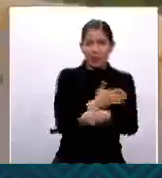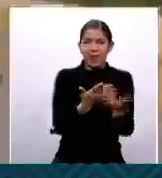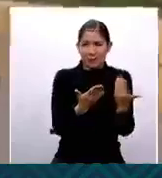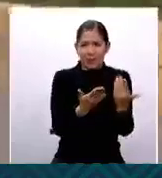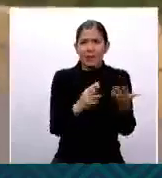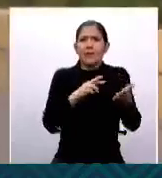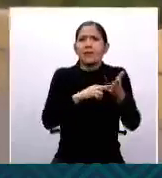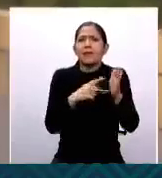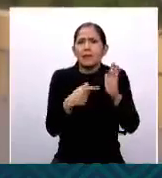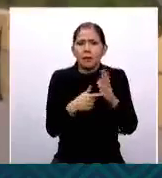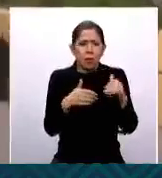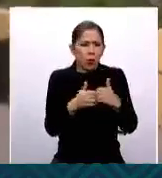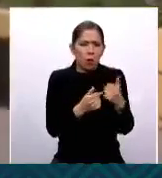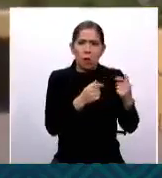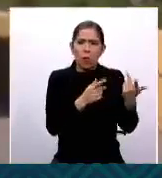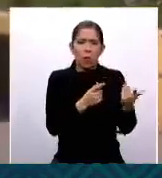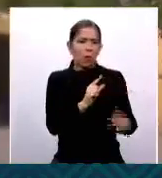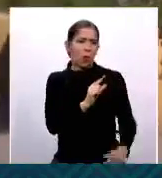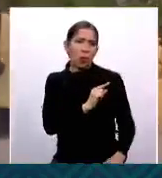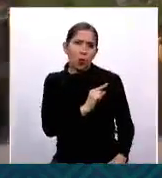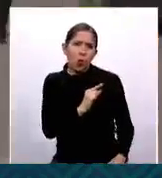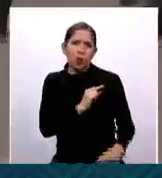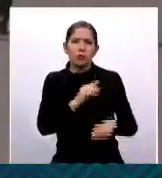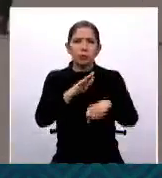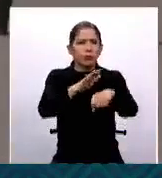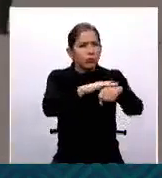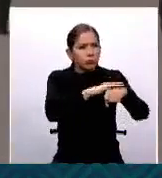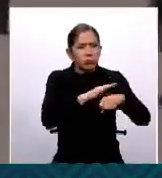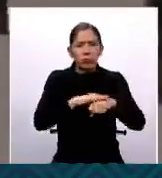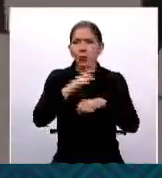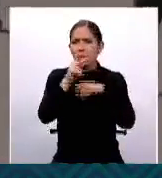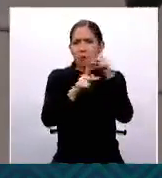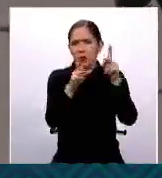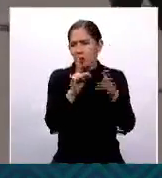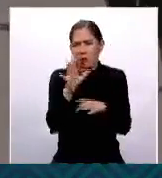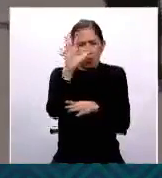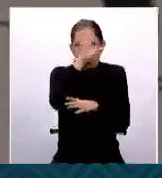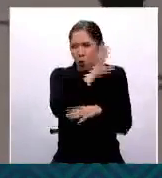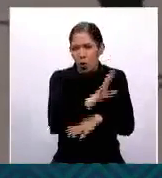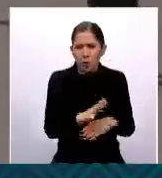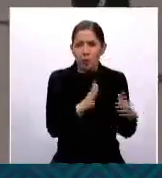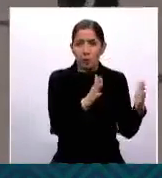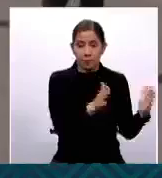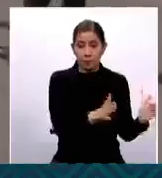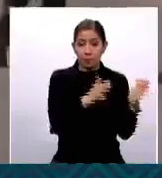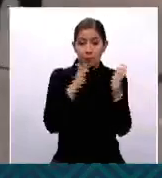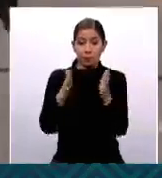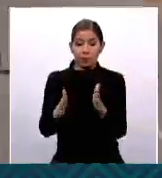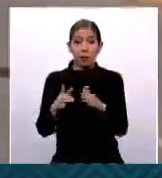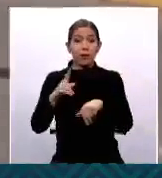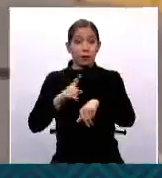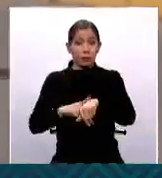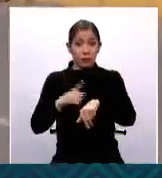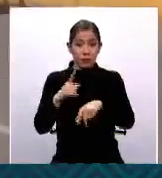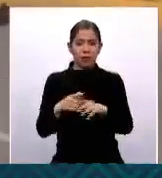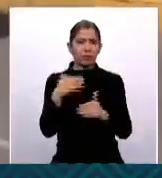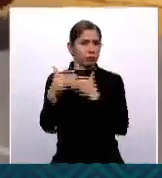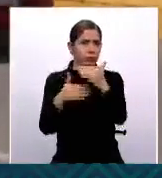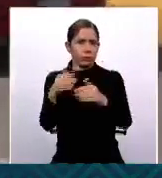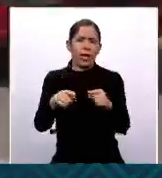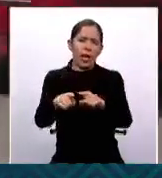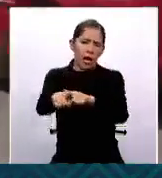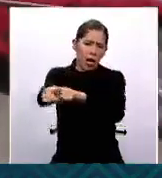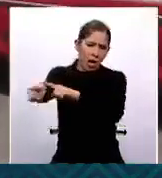incluye todo lo que tiene que ver con concienciación y prevención en el territorio nacional. Así también, la segunda fase, que es la más